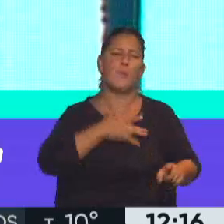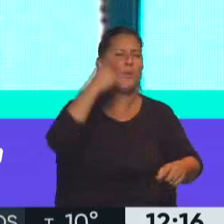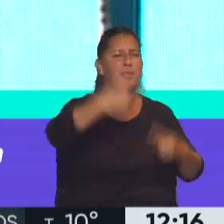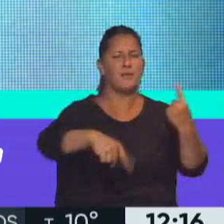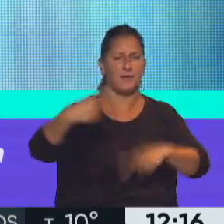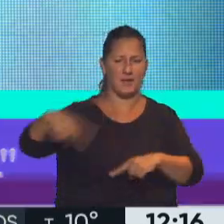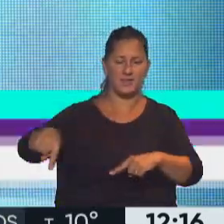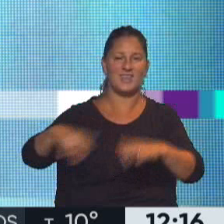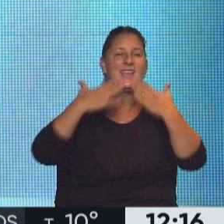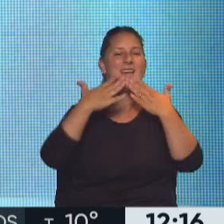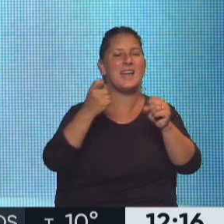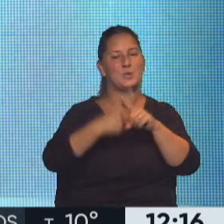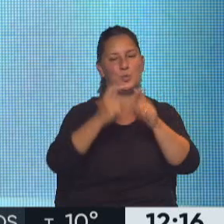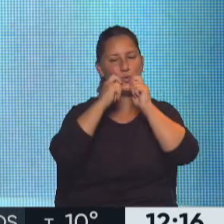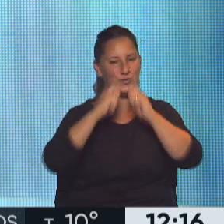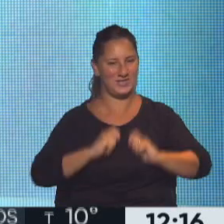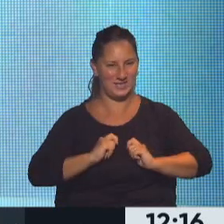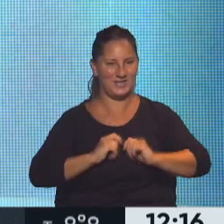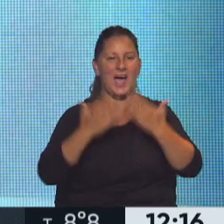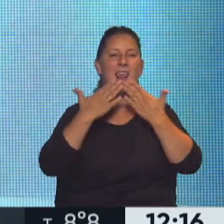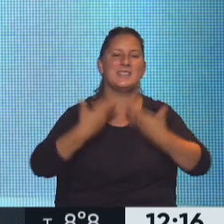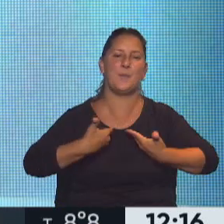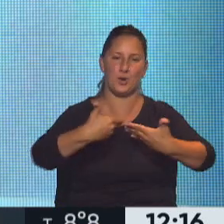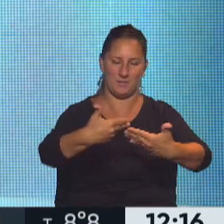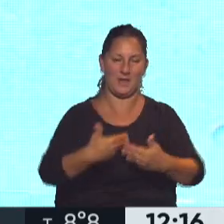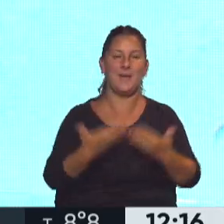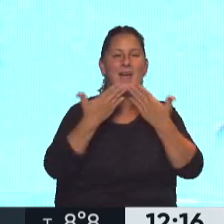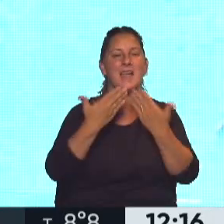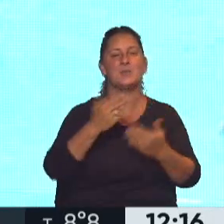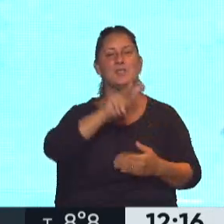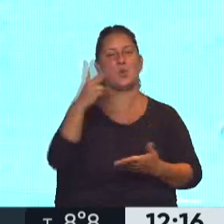Alejandro, gracias por haber venido. No, gracias a vos por invitarme. Gracias por estar en esta segunda edición de Noticias.